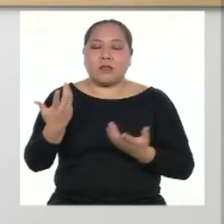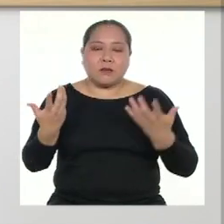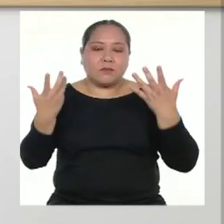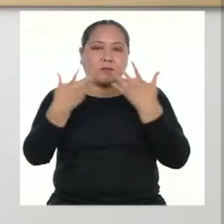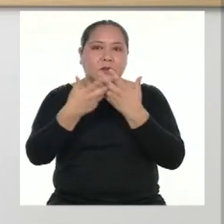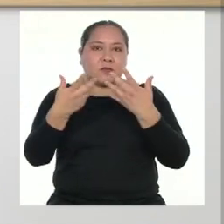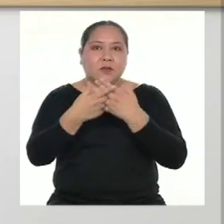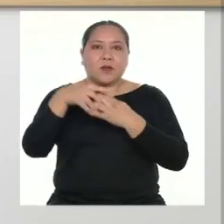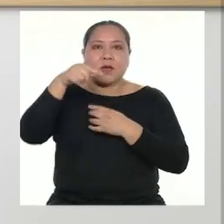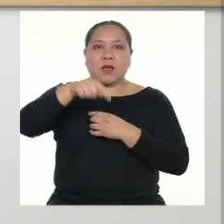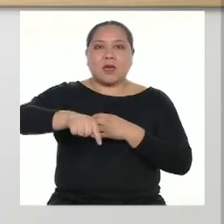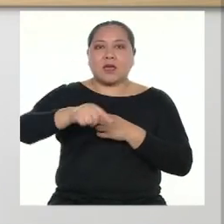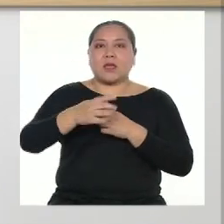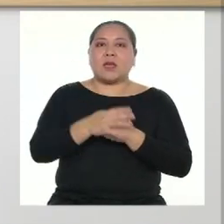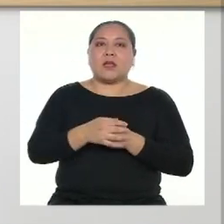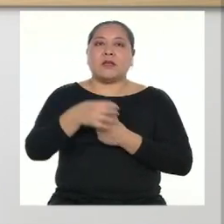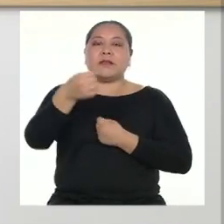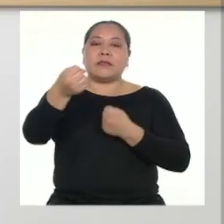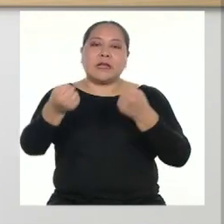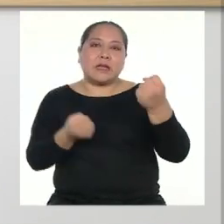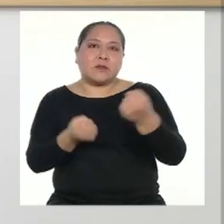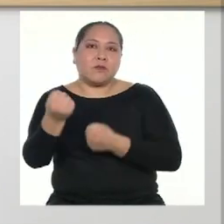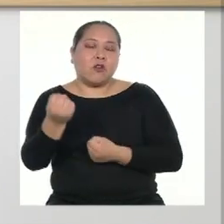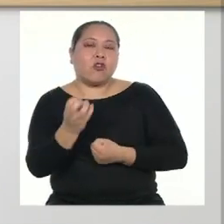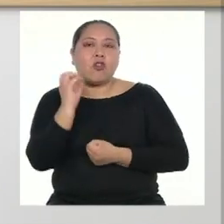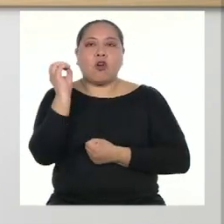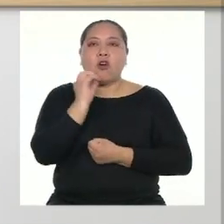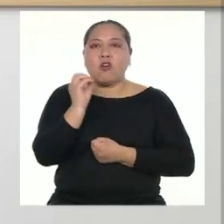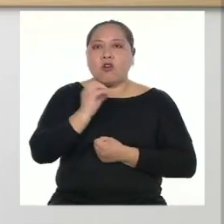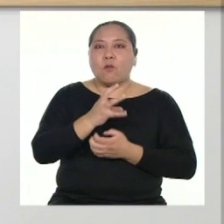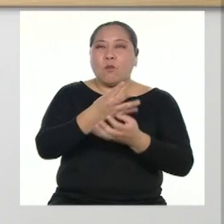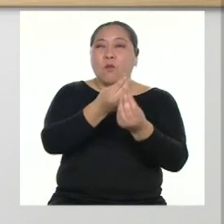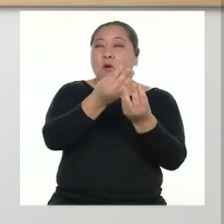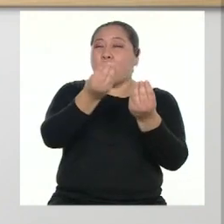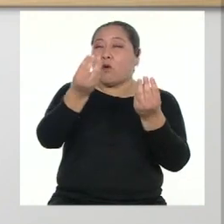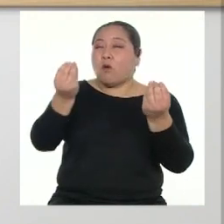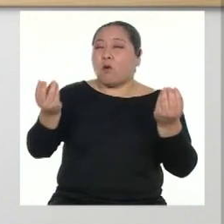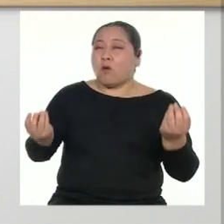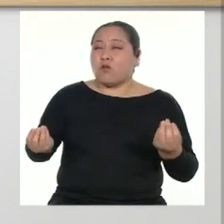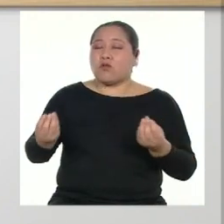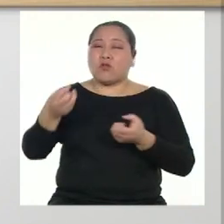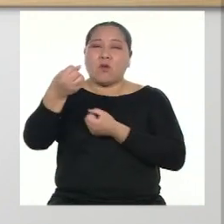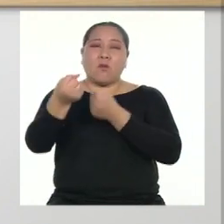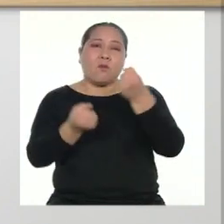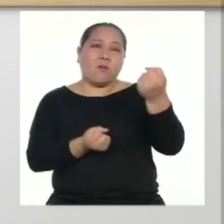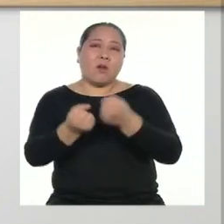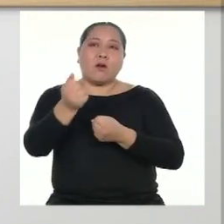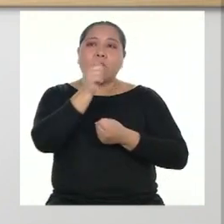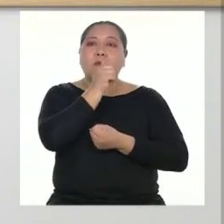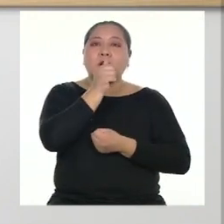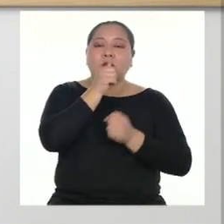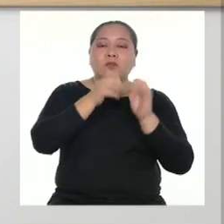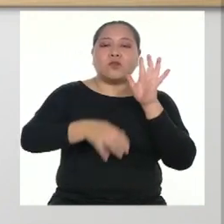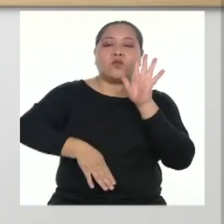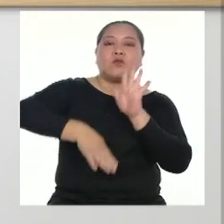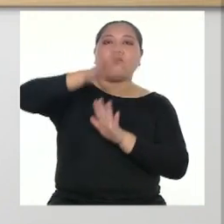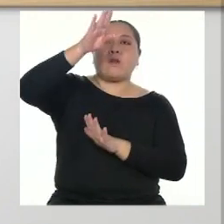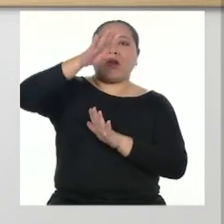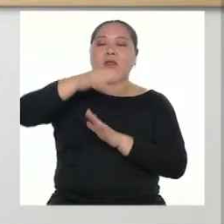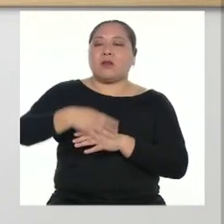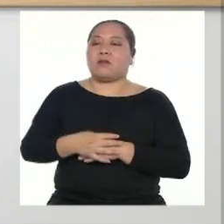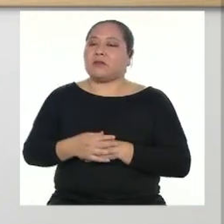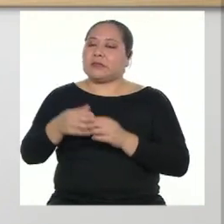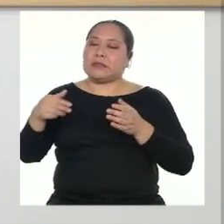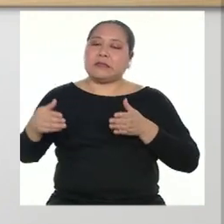el sistema de transporte o una cantidad exagerada de vehículos particulares que superan la